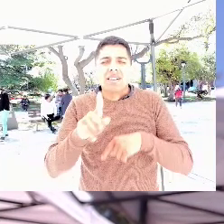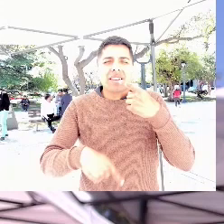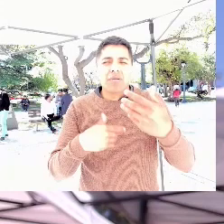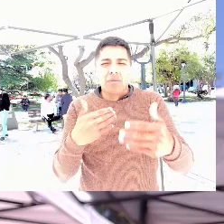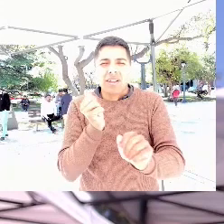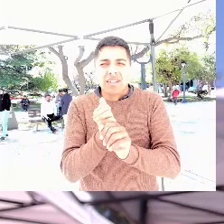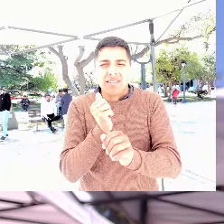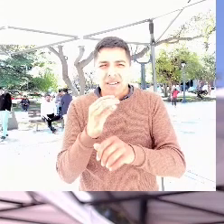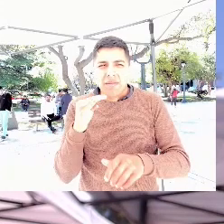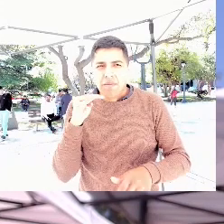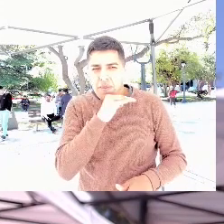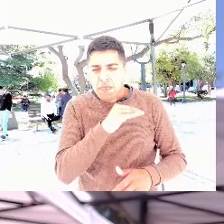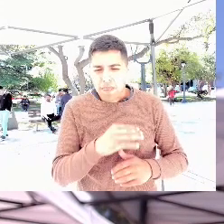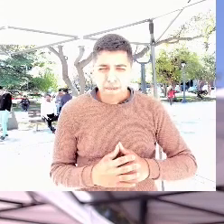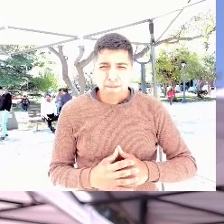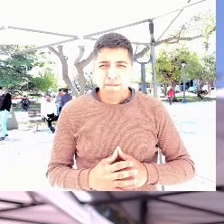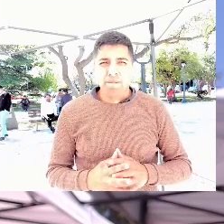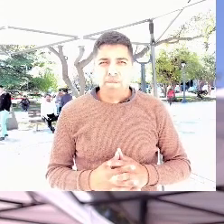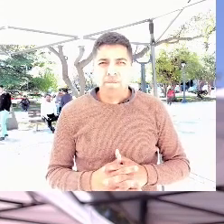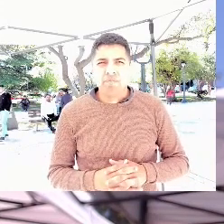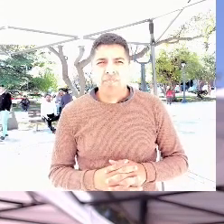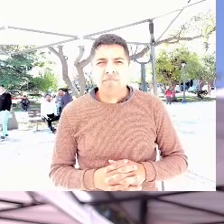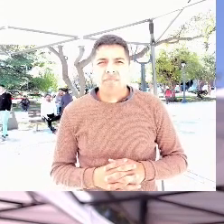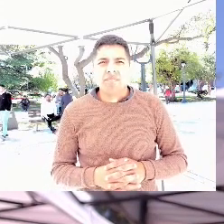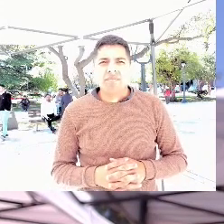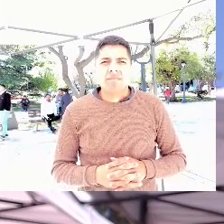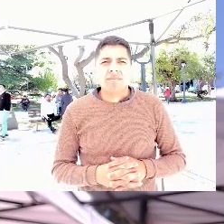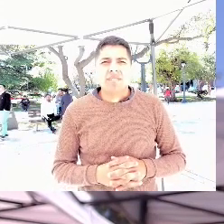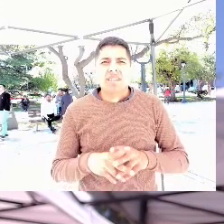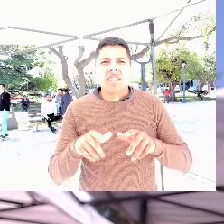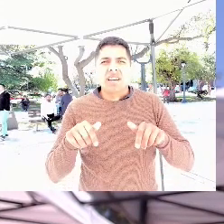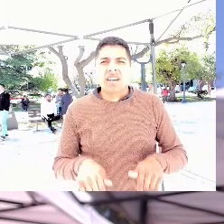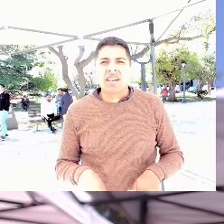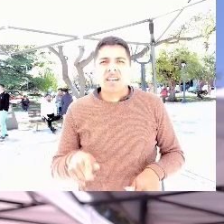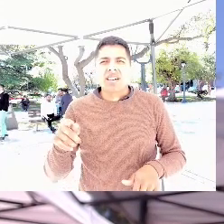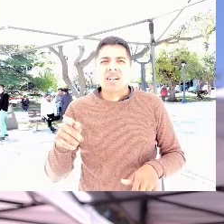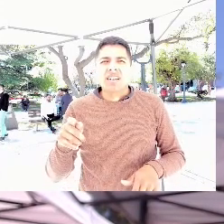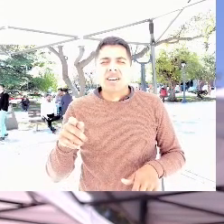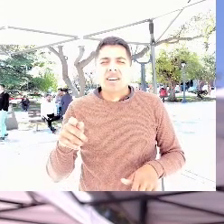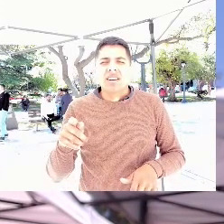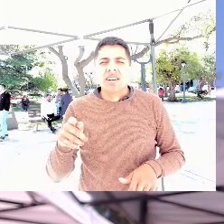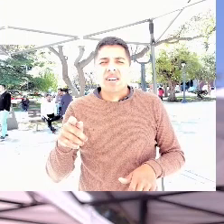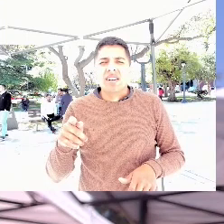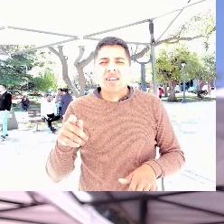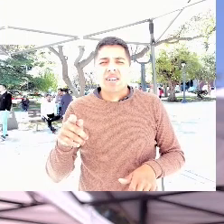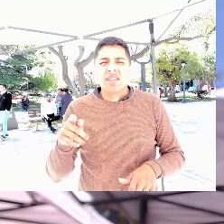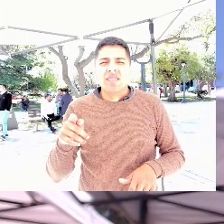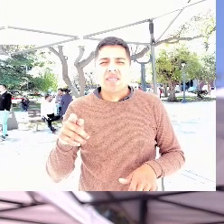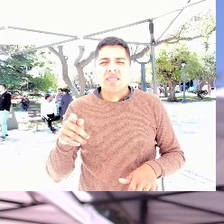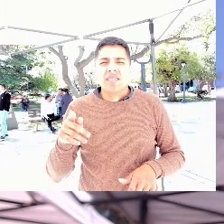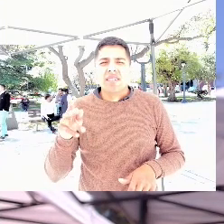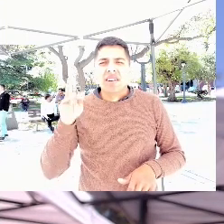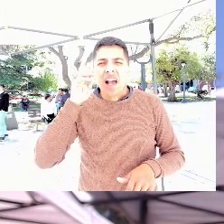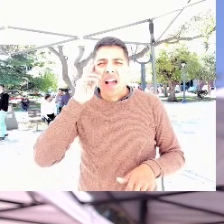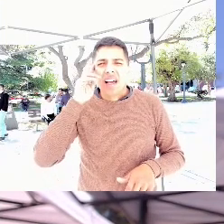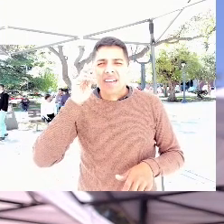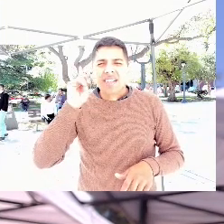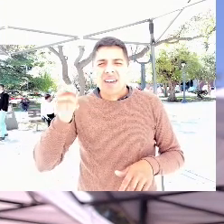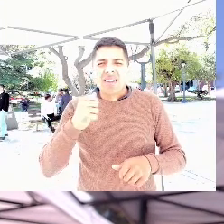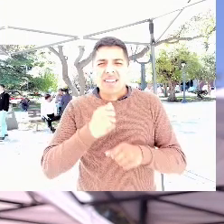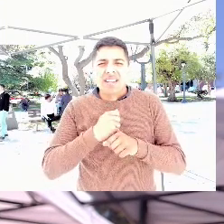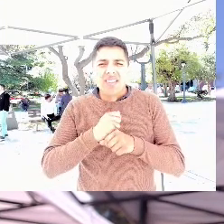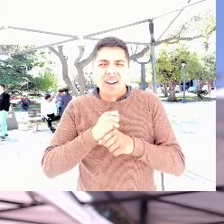esa herramienta es una herramienta consensuada, es una herramienta que le va a dar valor a su trabajo, pero el respaldo sobre